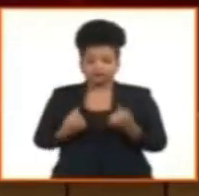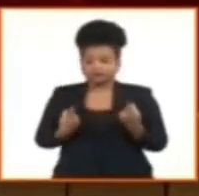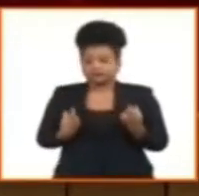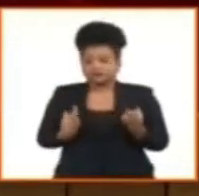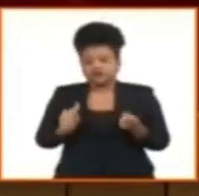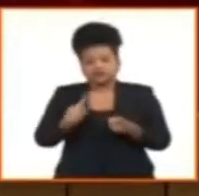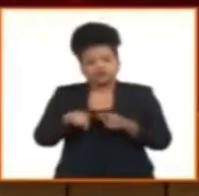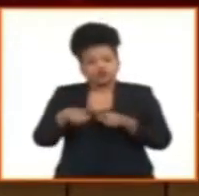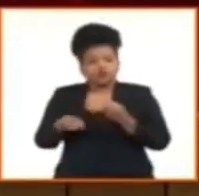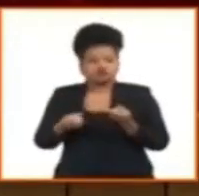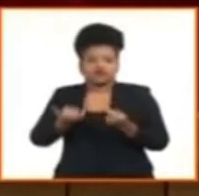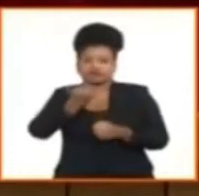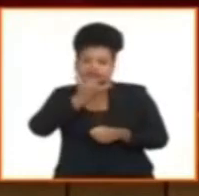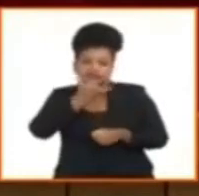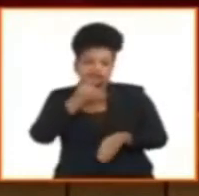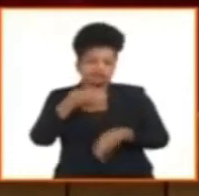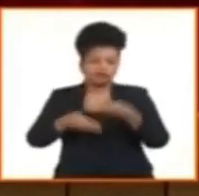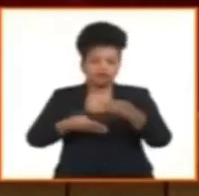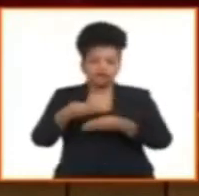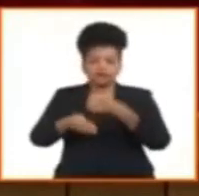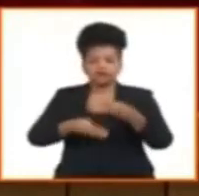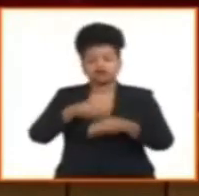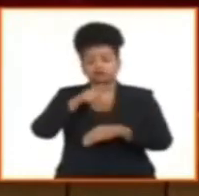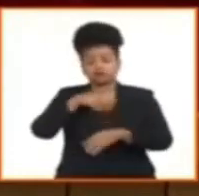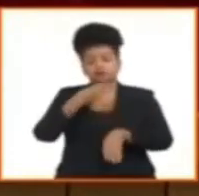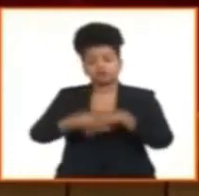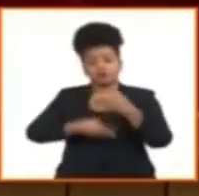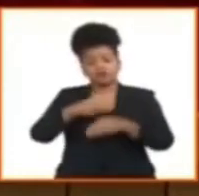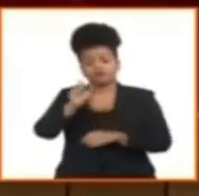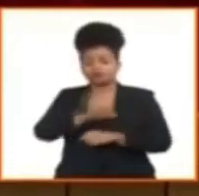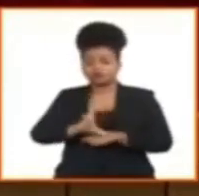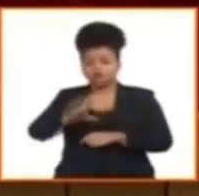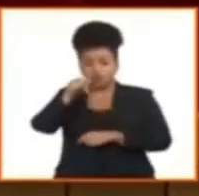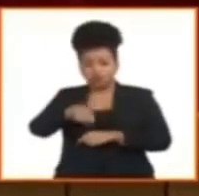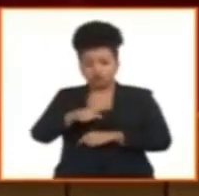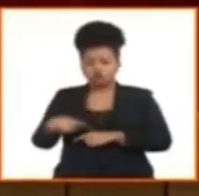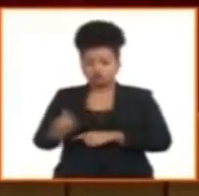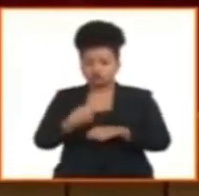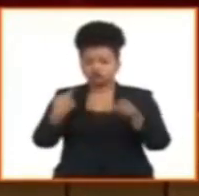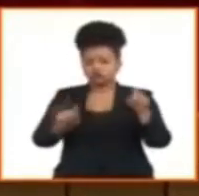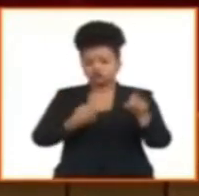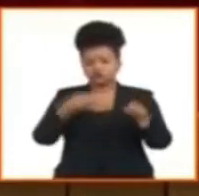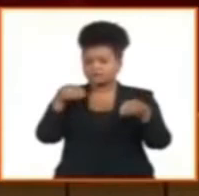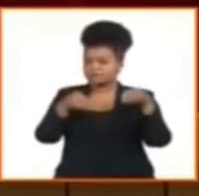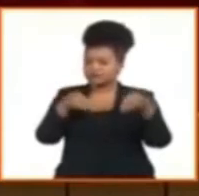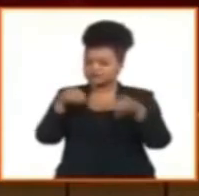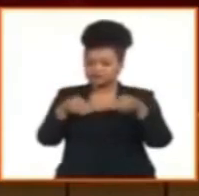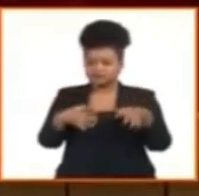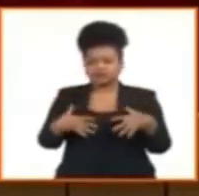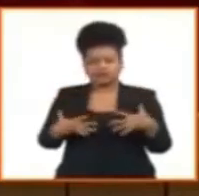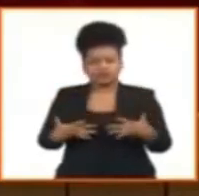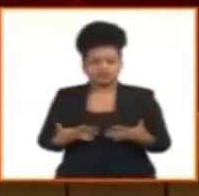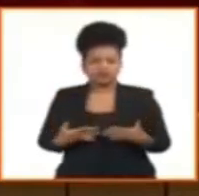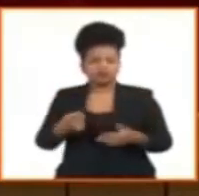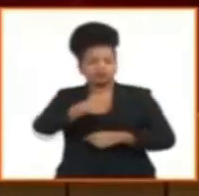propias insuficiencias generaron problemáticas sociales que hoy se enfrentan con la participación directa de sus residentes y